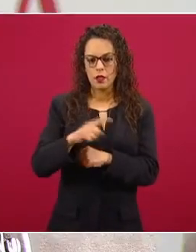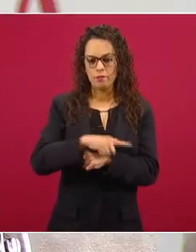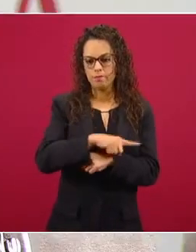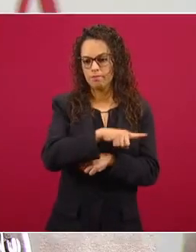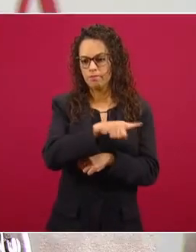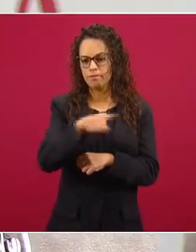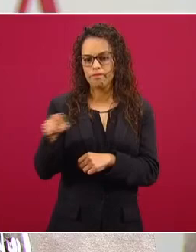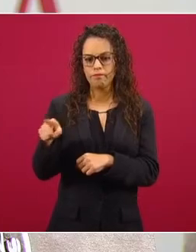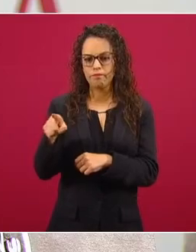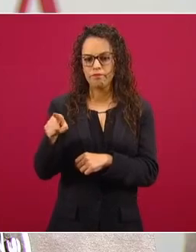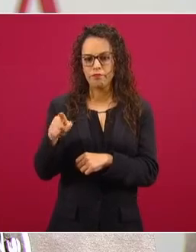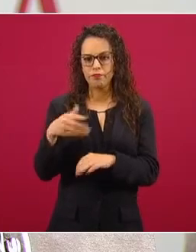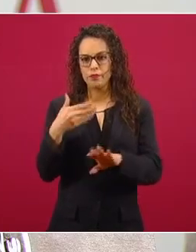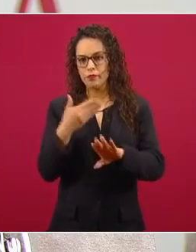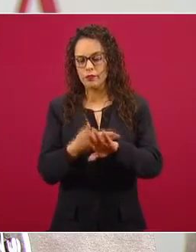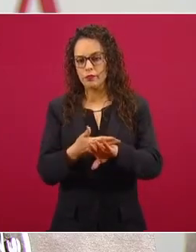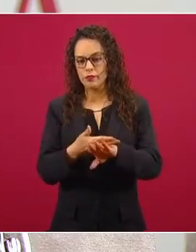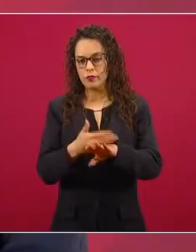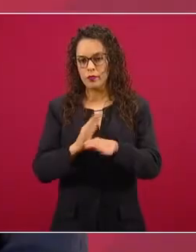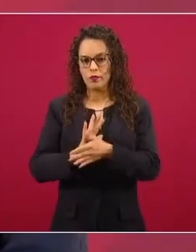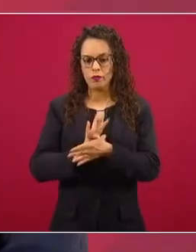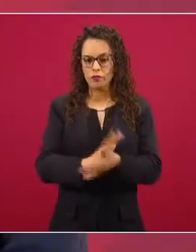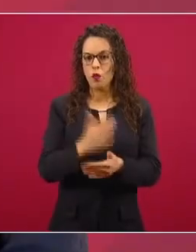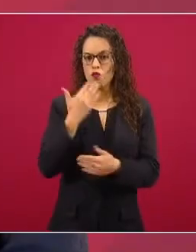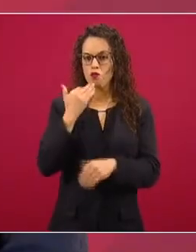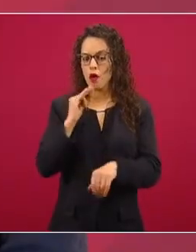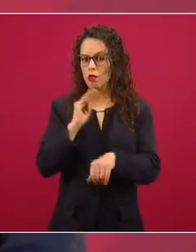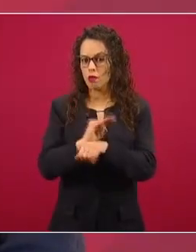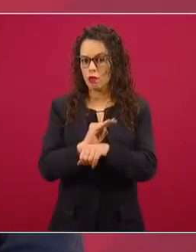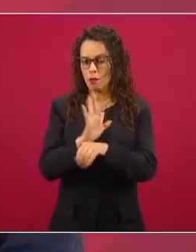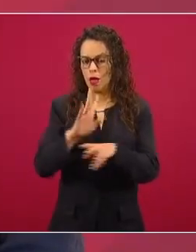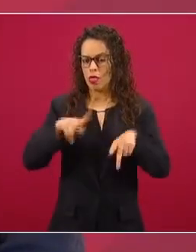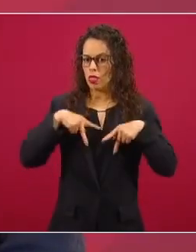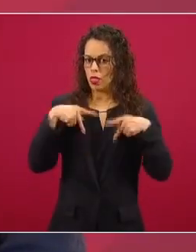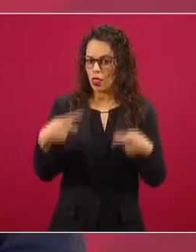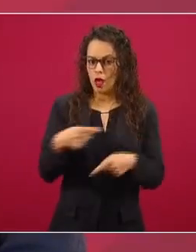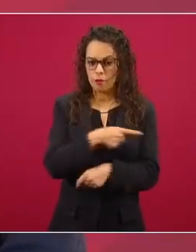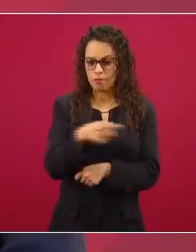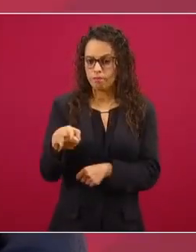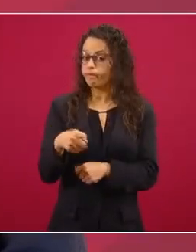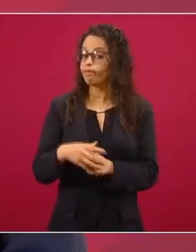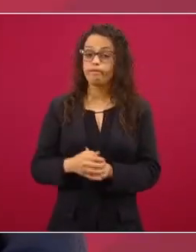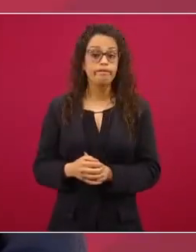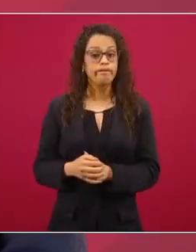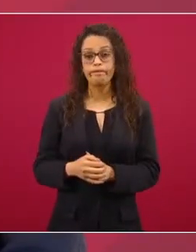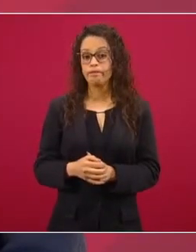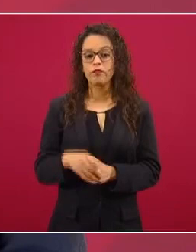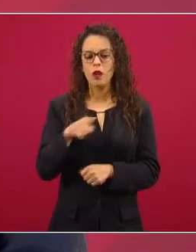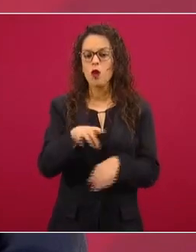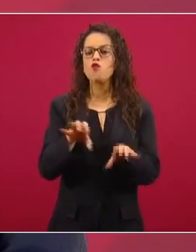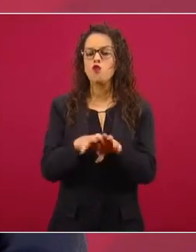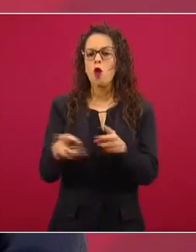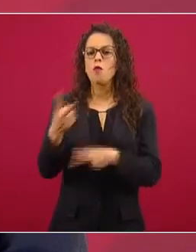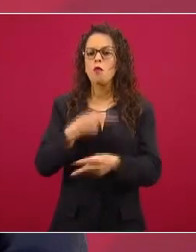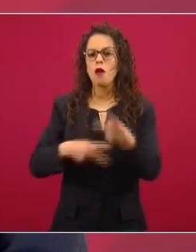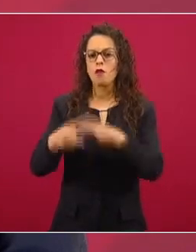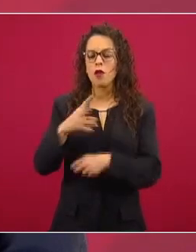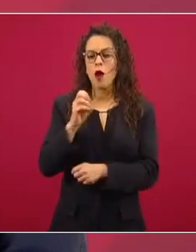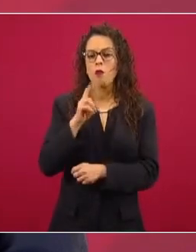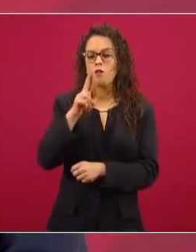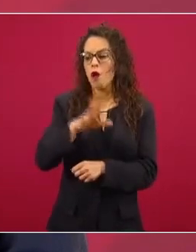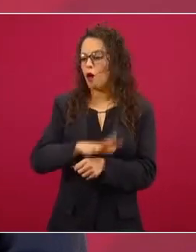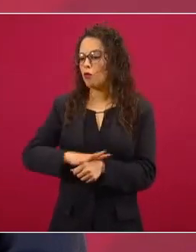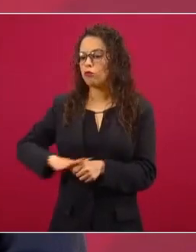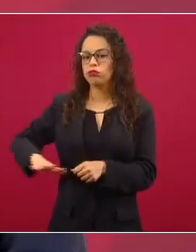El ejército nuestro es un ejército surgido de un movimiento popular. Yo siempre